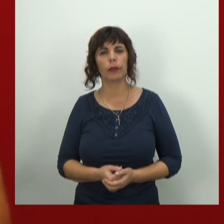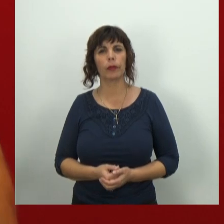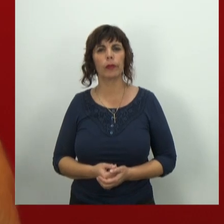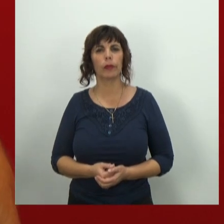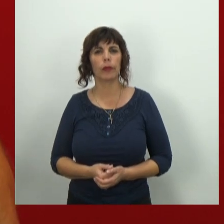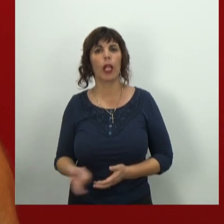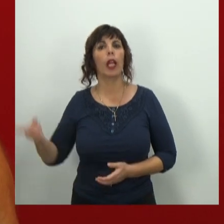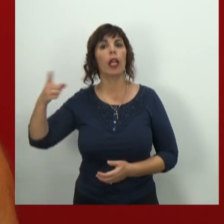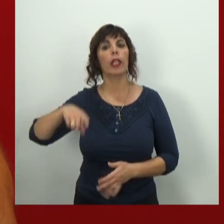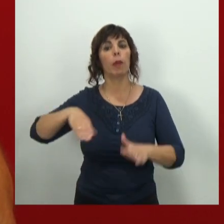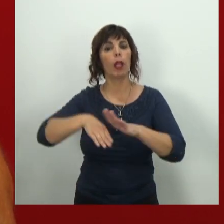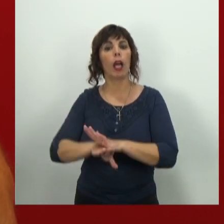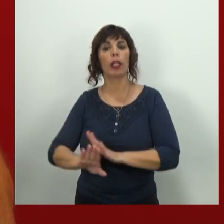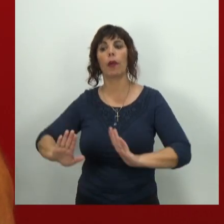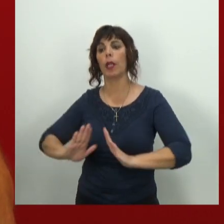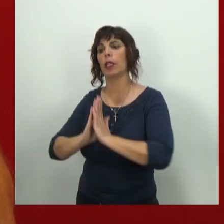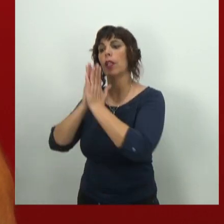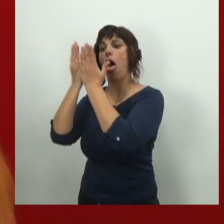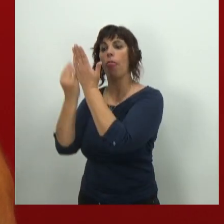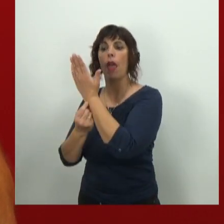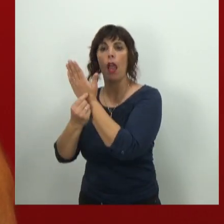y por su palabra, que es su Hijo.